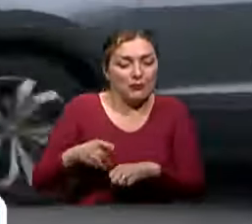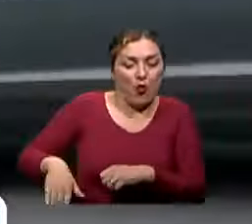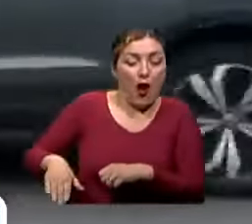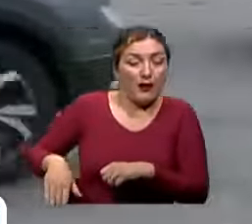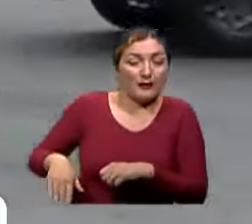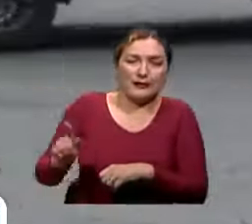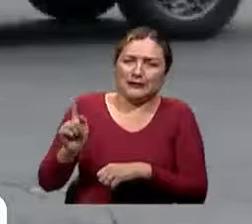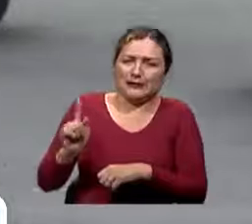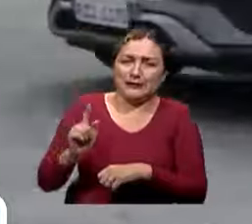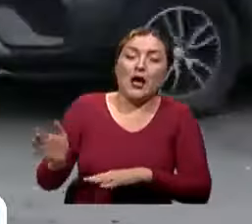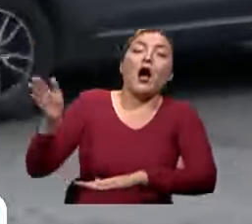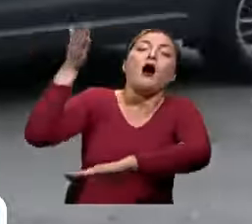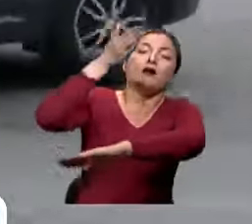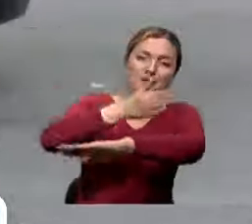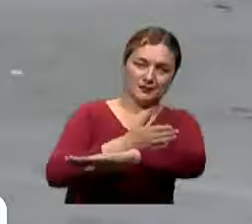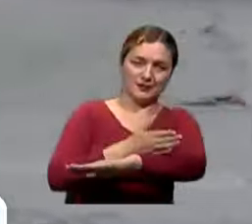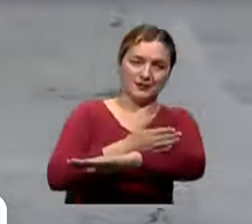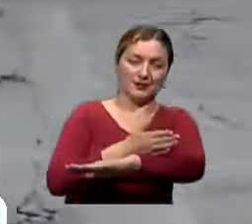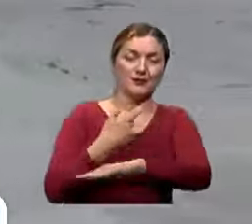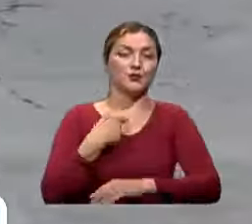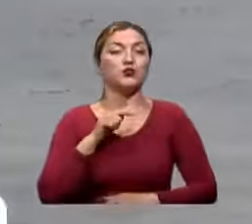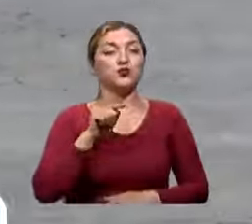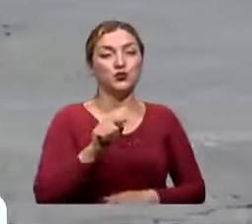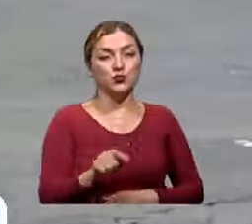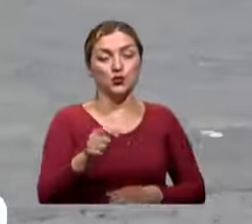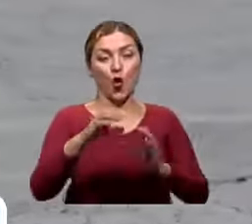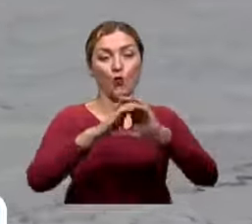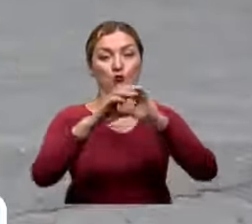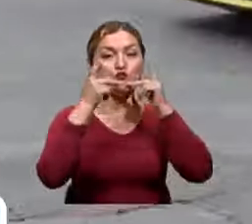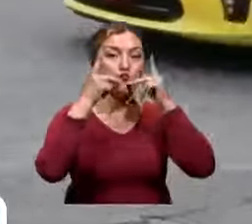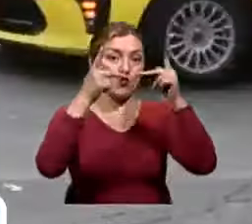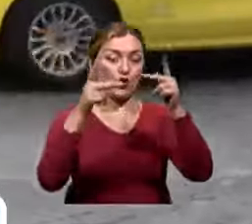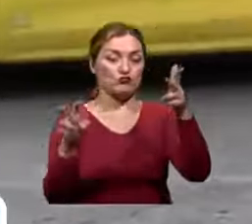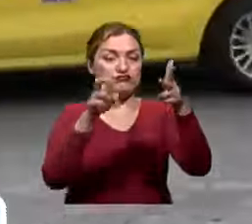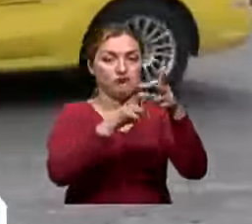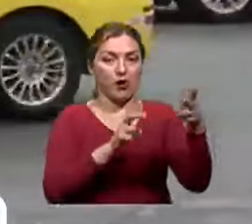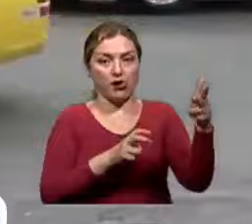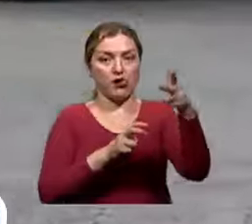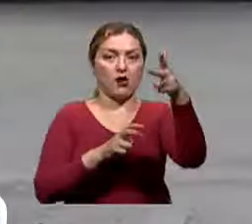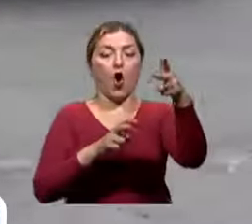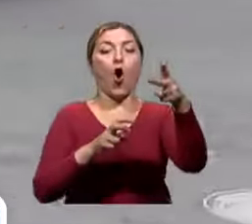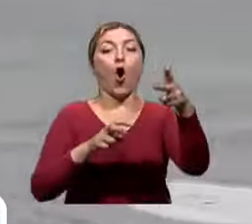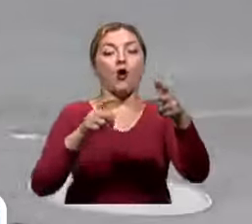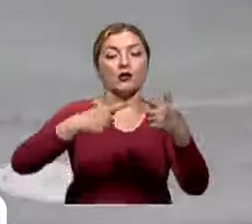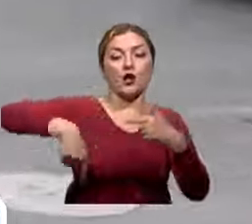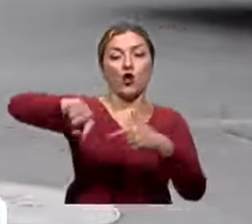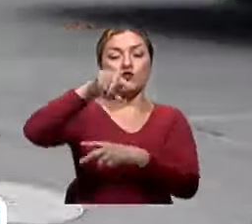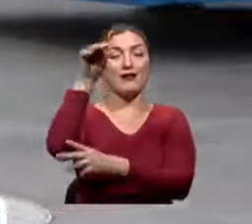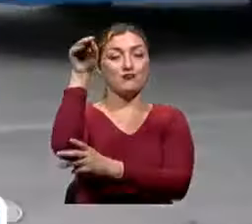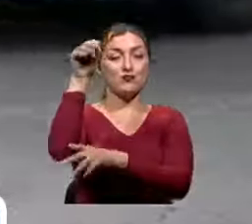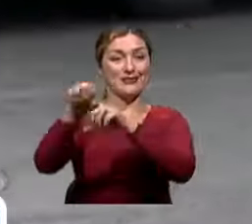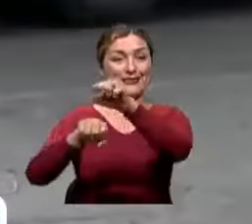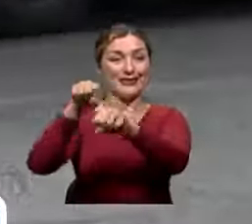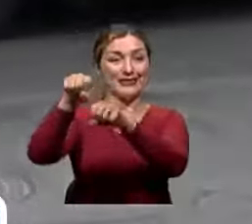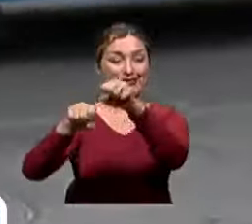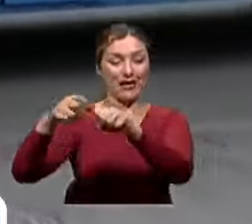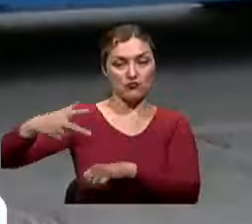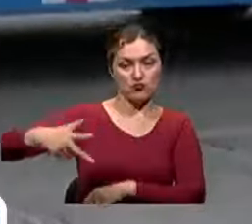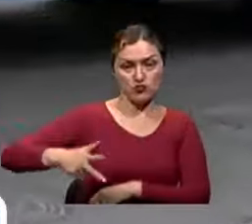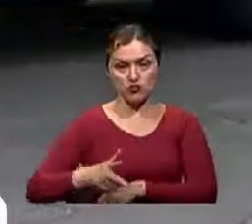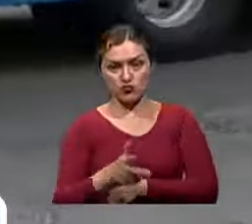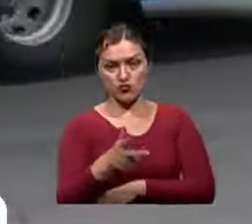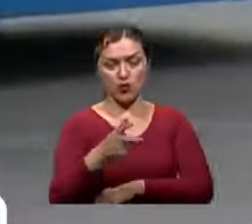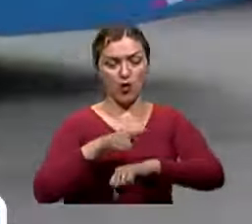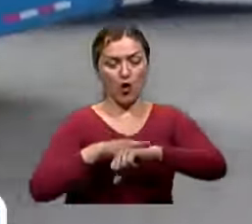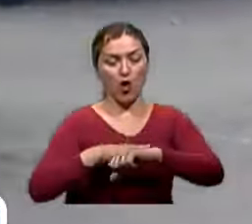tiempo, transporte público o en su defecto tratar de ir por el redondel ciclista y vamos a tener, comprendiendo que a la hora